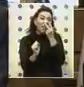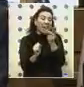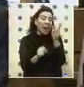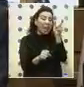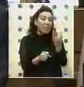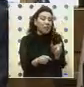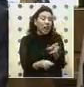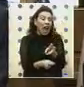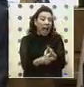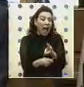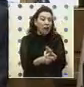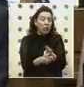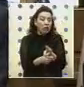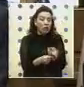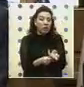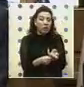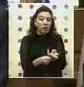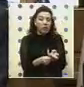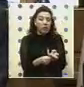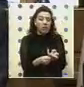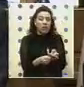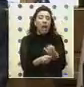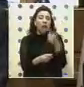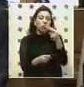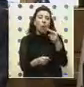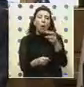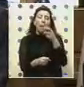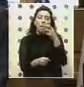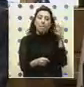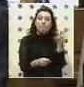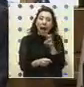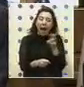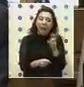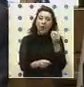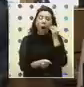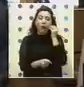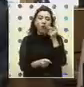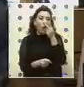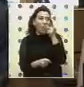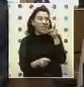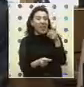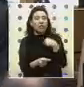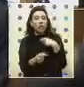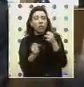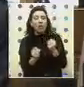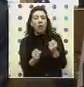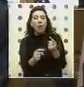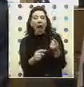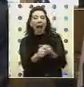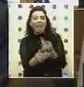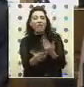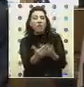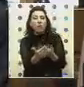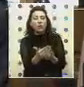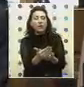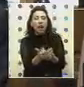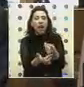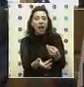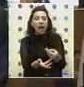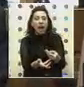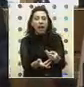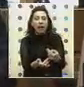adultos mayores, desgraciadamente, aunque suene fuerte, a sus padres, a sus abuelos, como alguien de quien puedan abusar y de quien puedan sacar